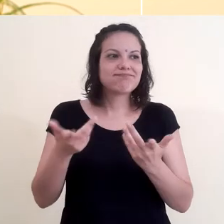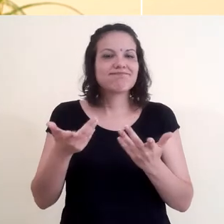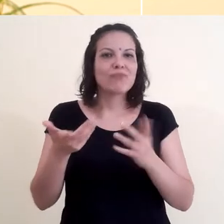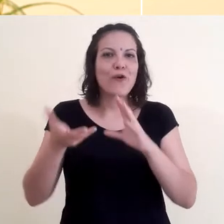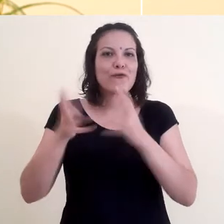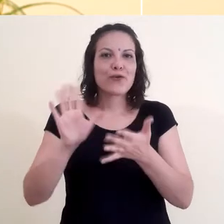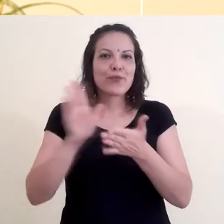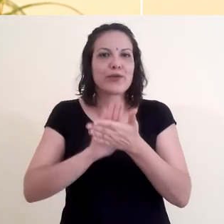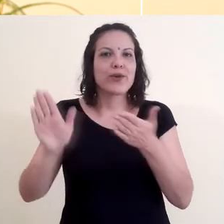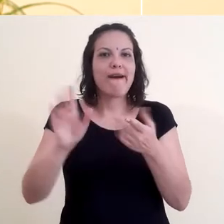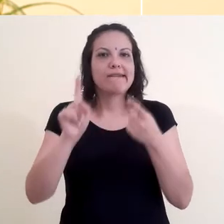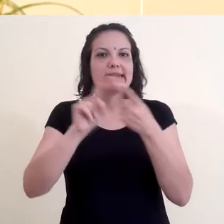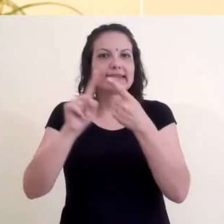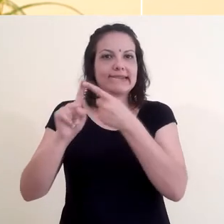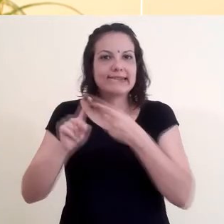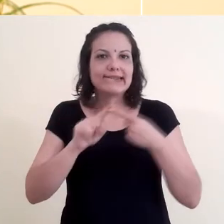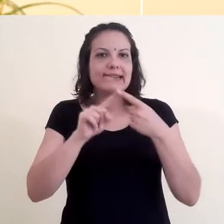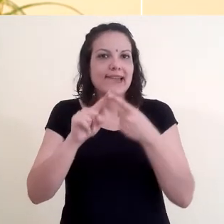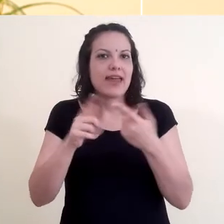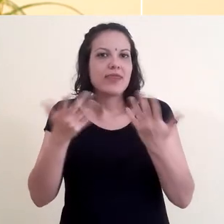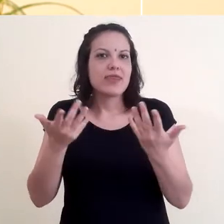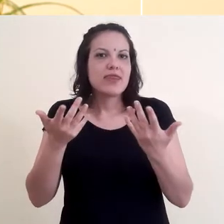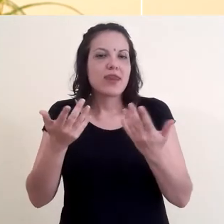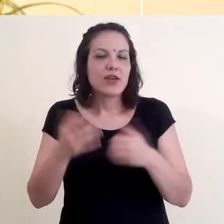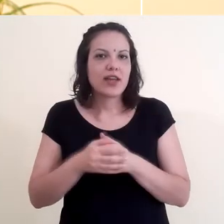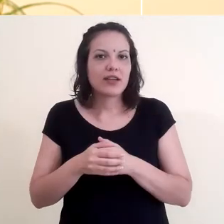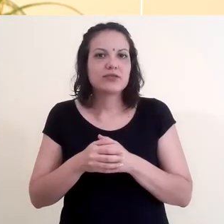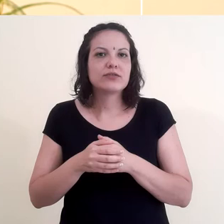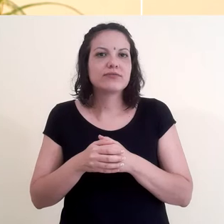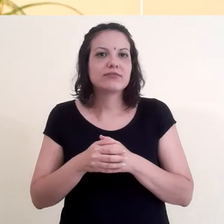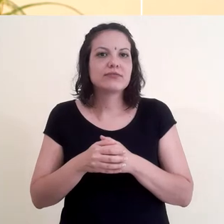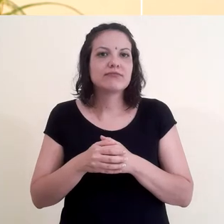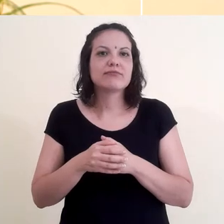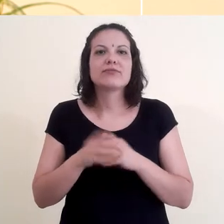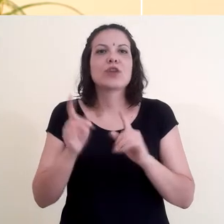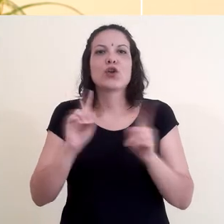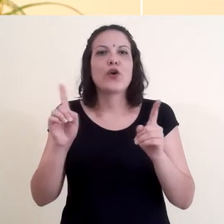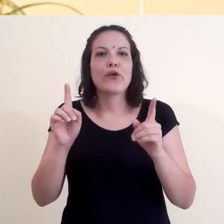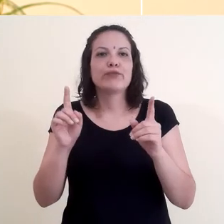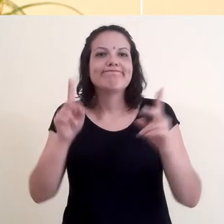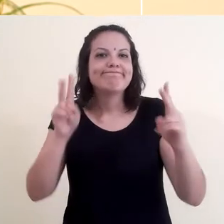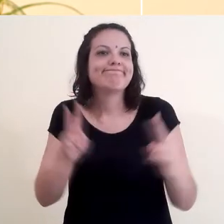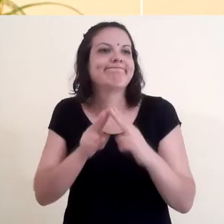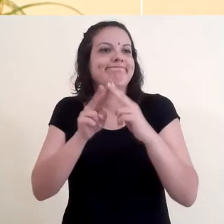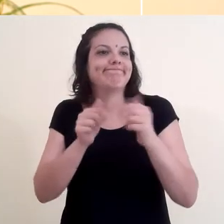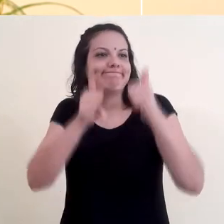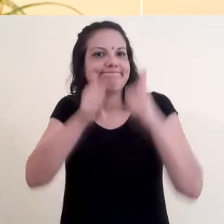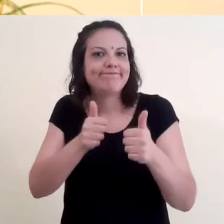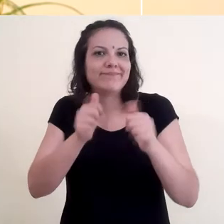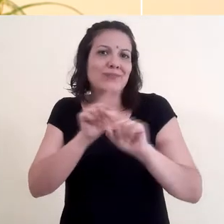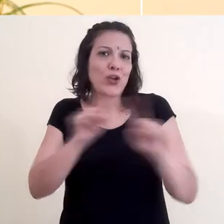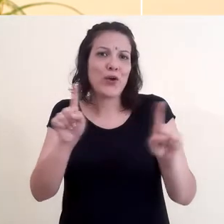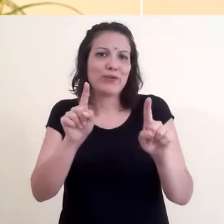de relacionarnos, ¿no?, y que no sea lo estrictamente interpersonal, ¿no? En eso